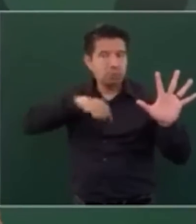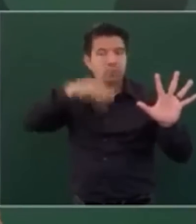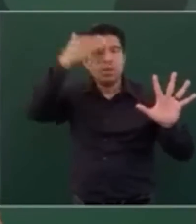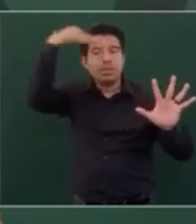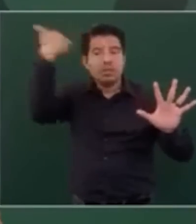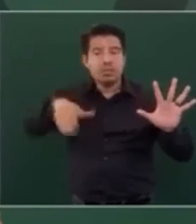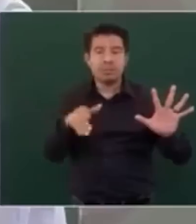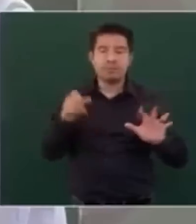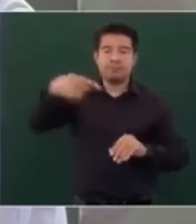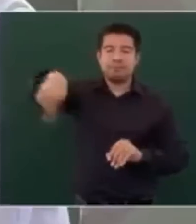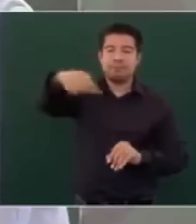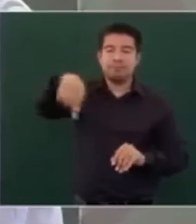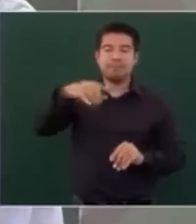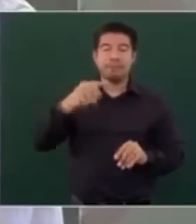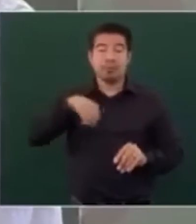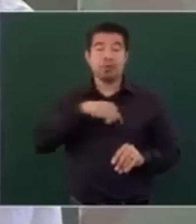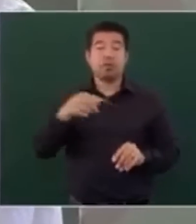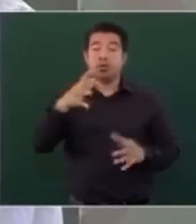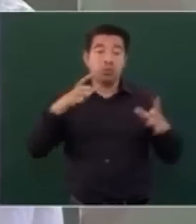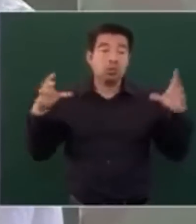Todo esto lo debemos de celebrar,